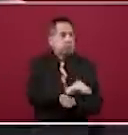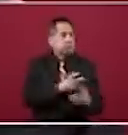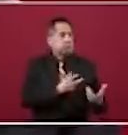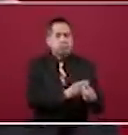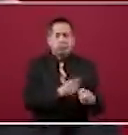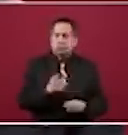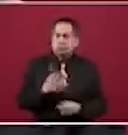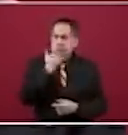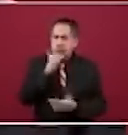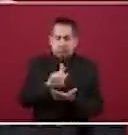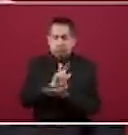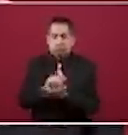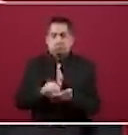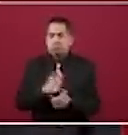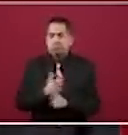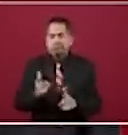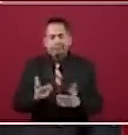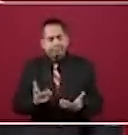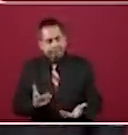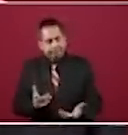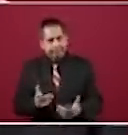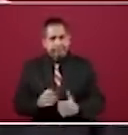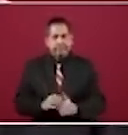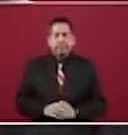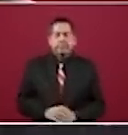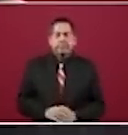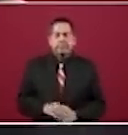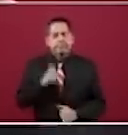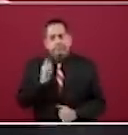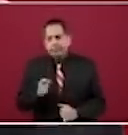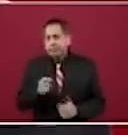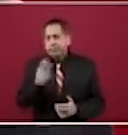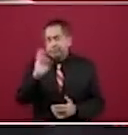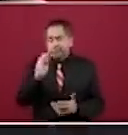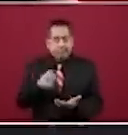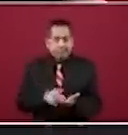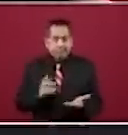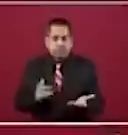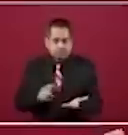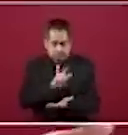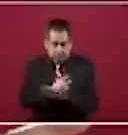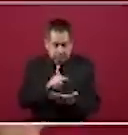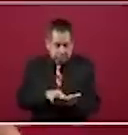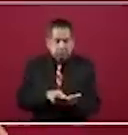mientras se desempeñó como funcionario público. Entonces puede ser porque las